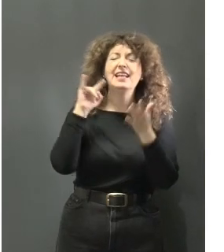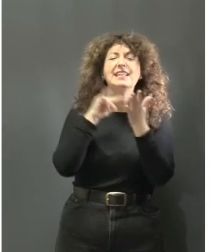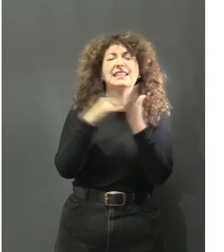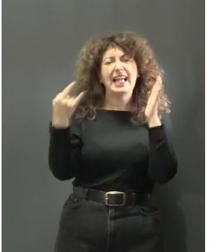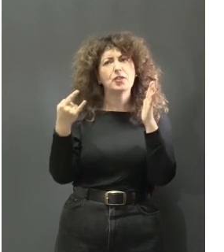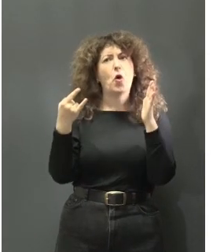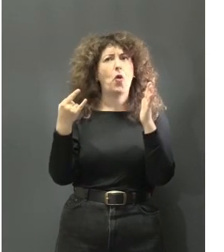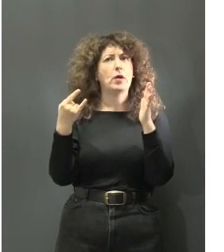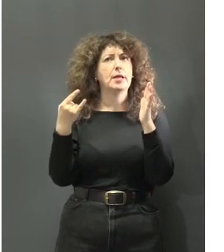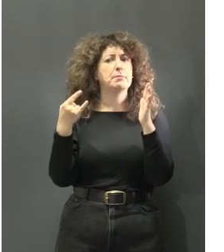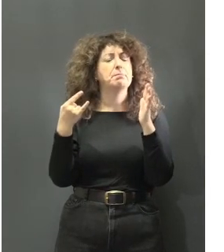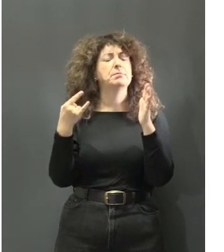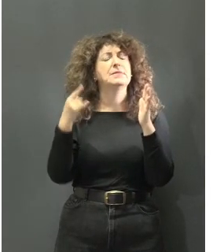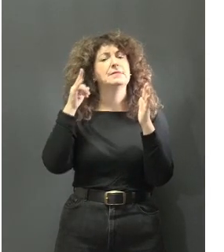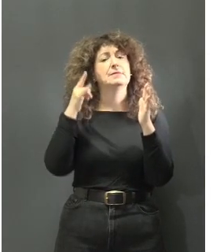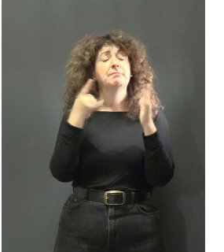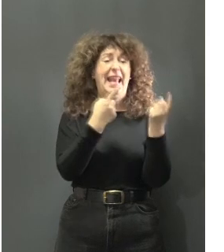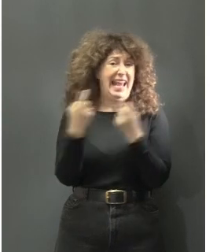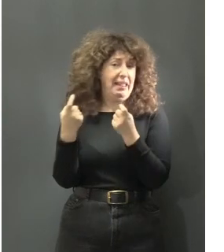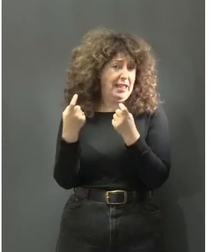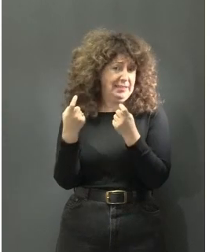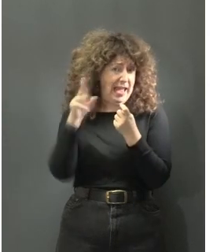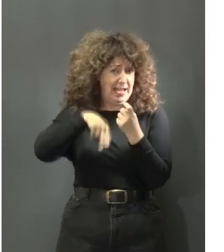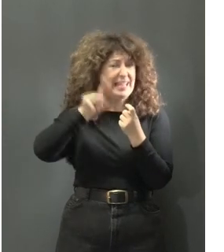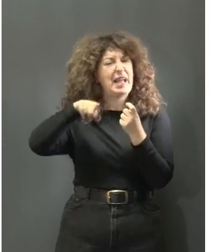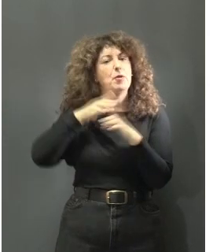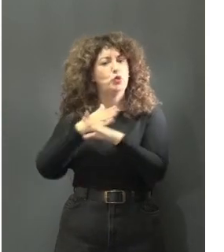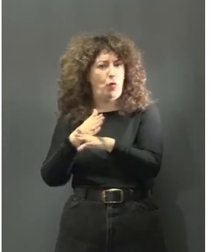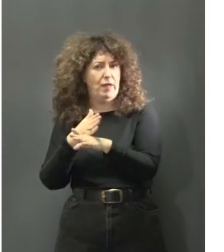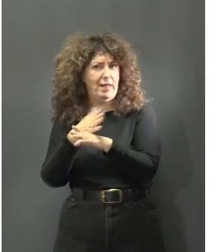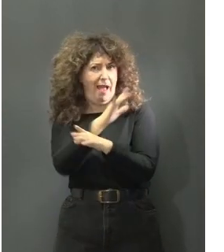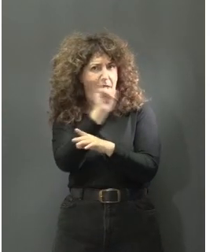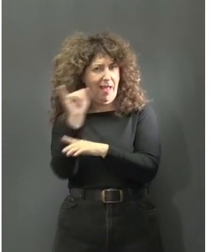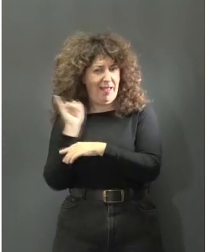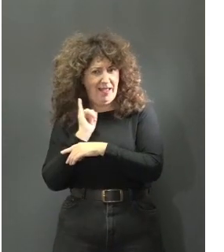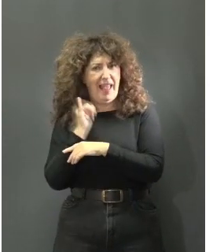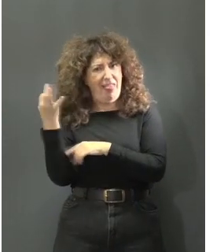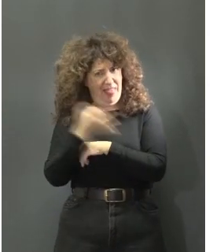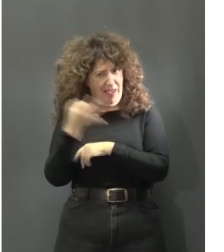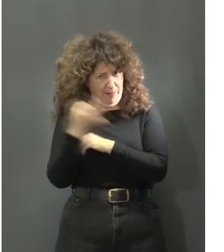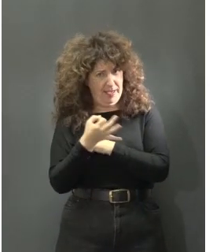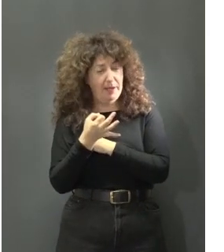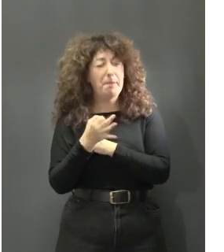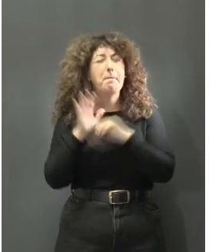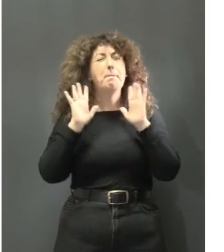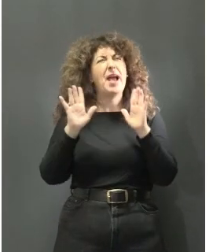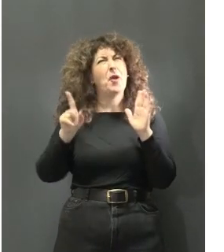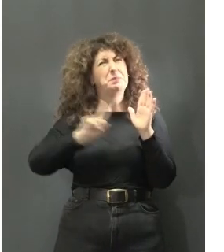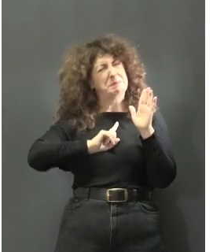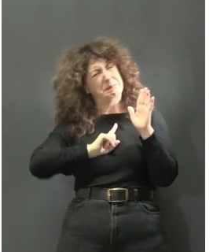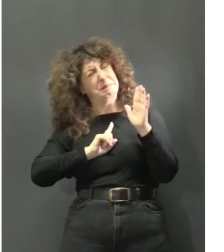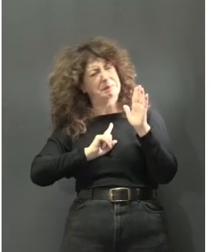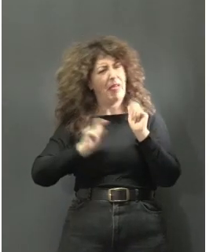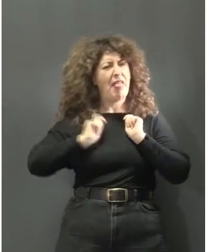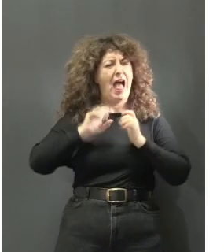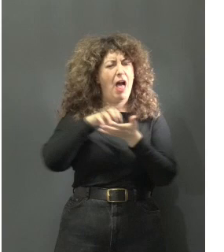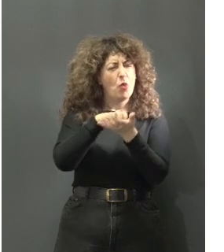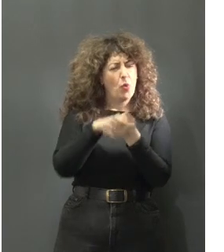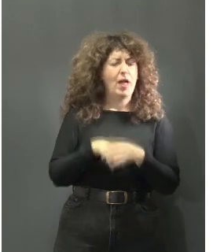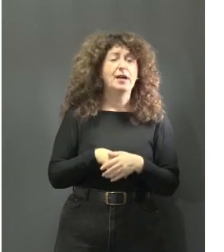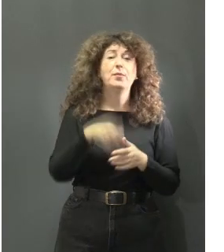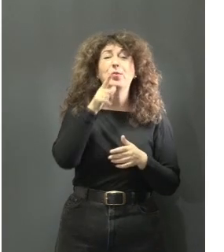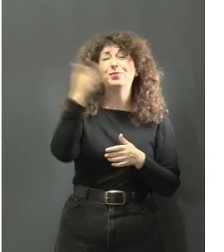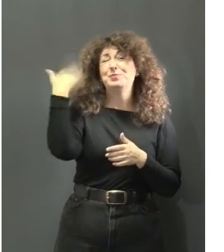necesaria y suficiente. Lo que pasa es que también, no sé, me plantea muchas dudas, porque en su